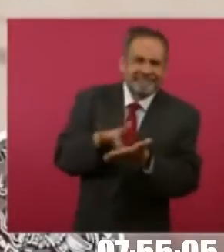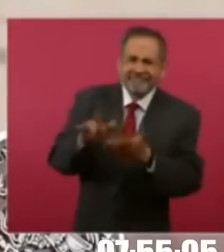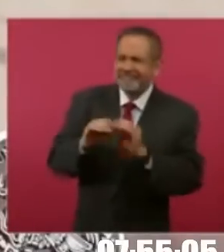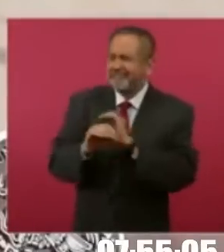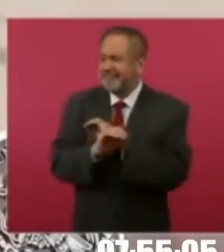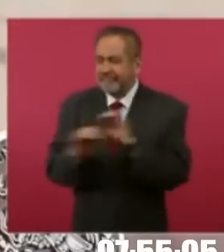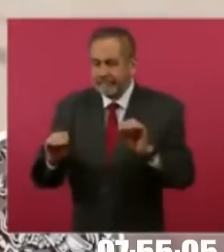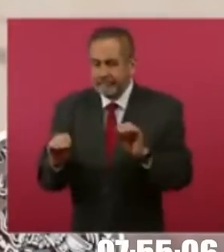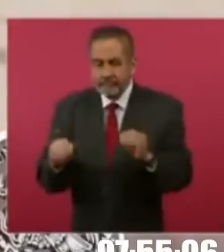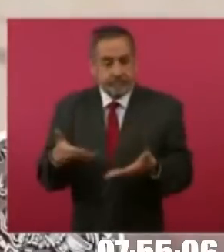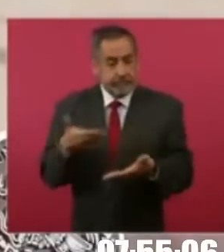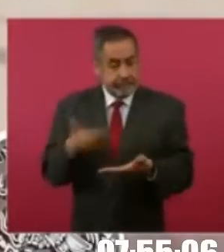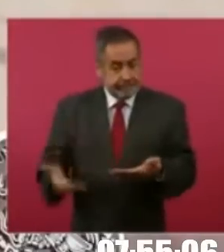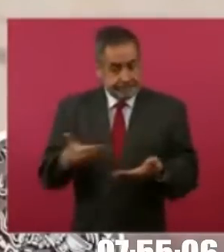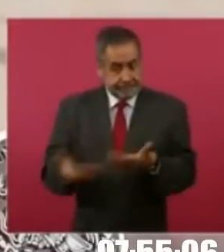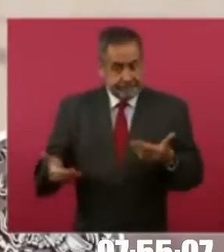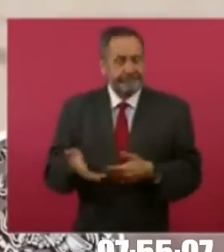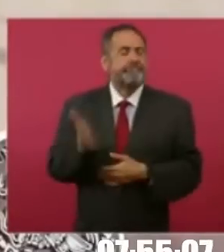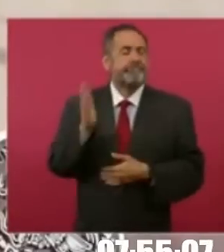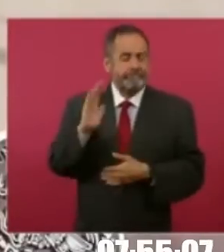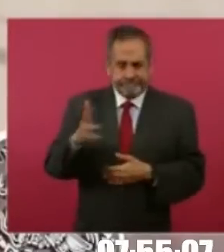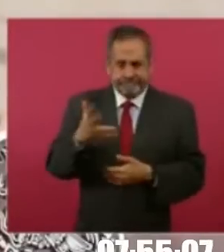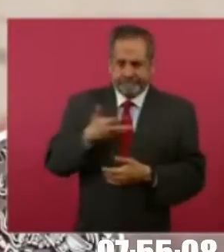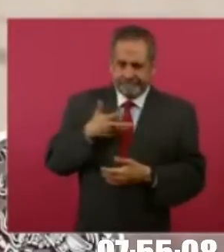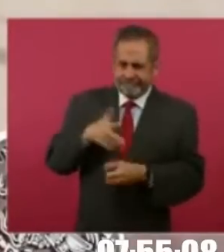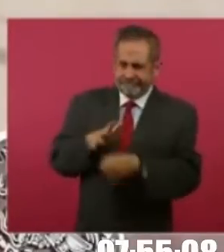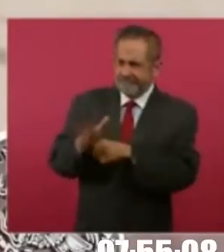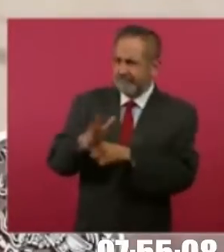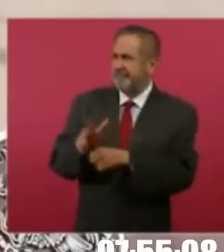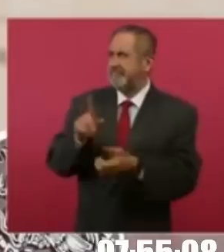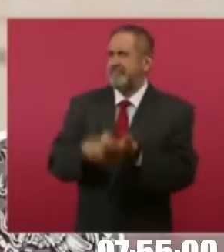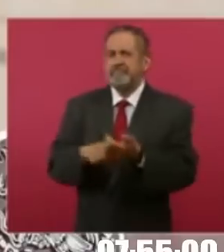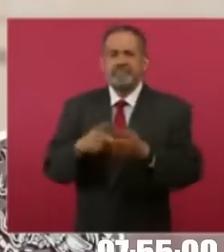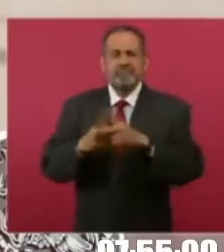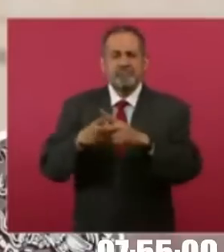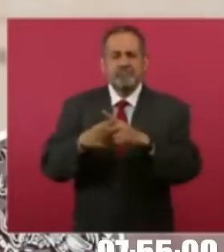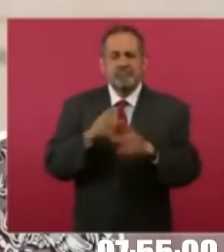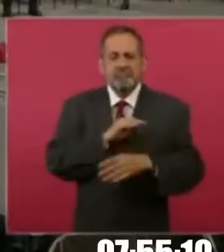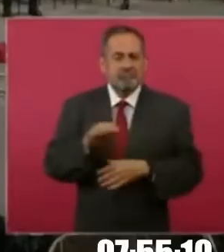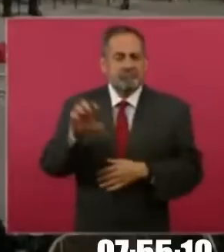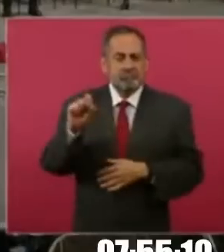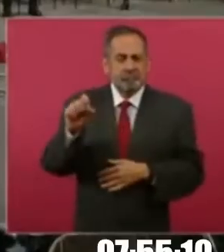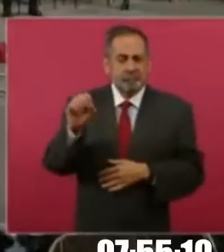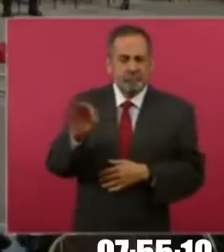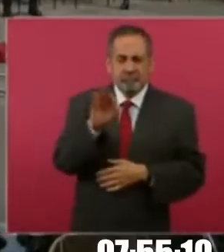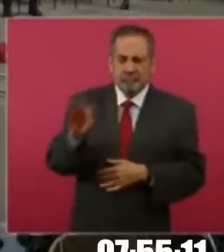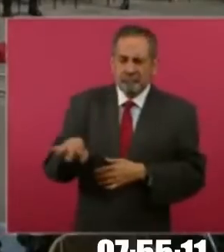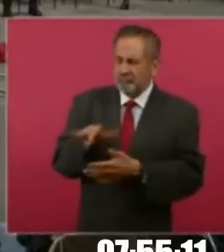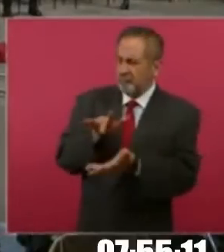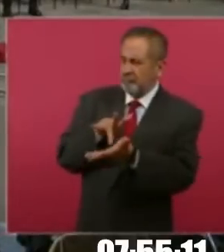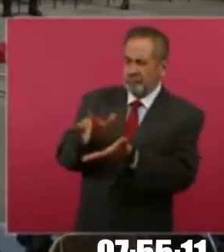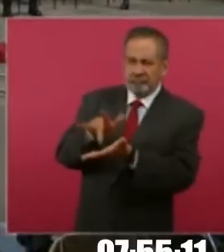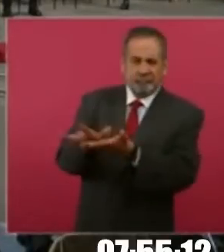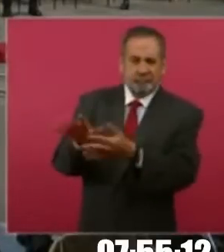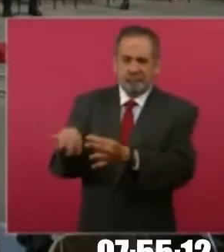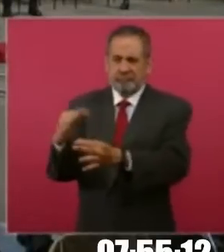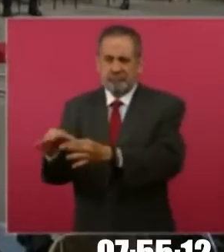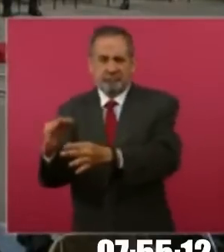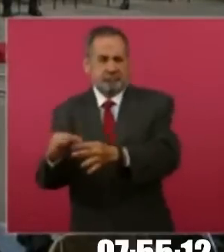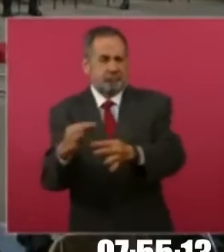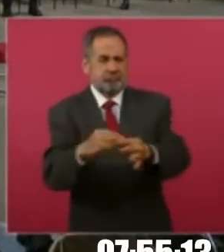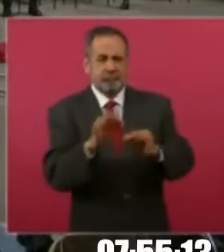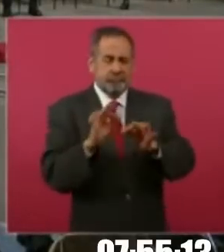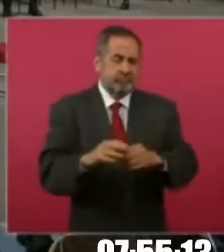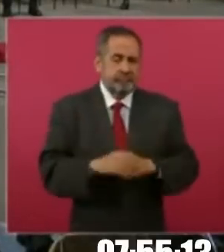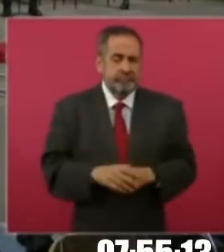hoy tenemos un en promedio un 60% de abasto y en los